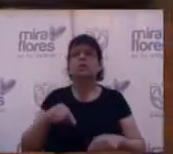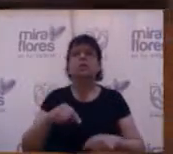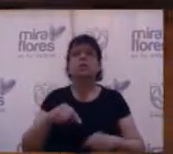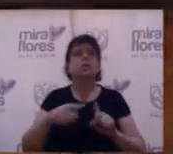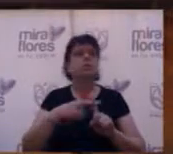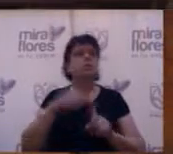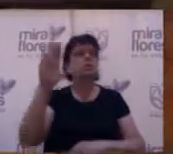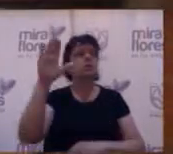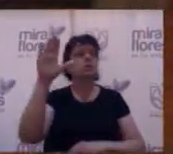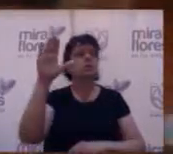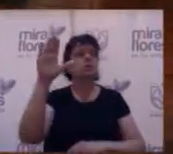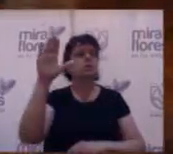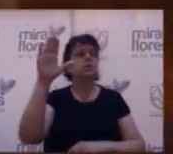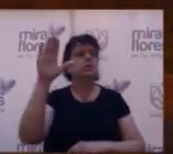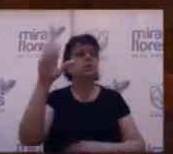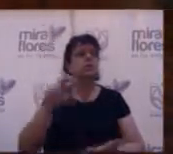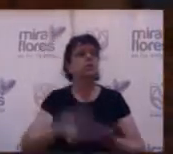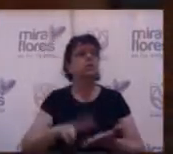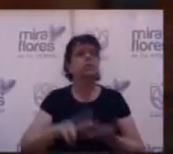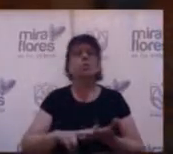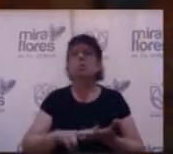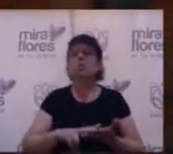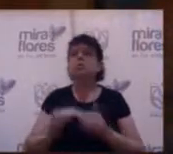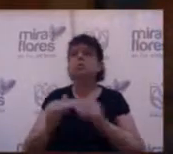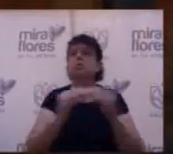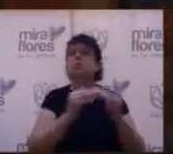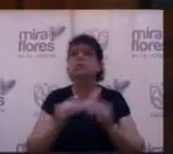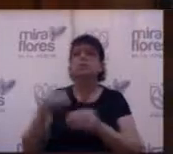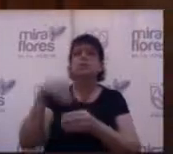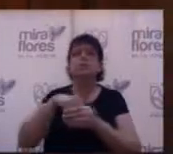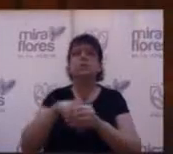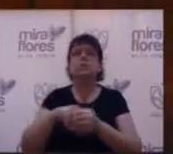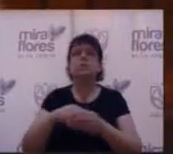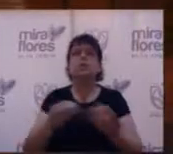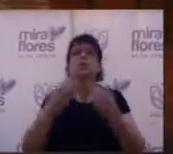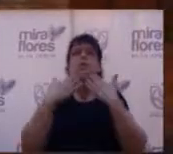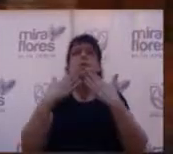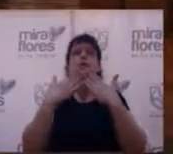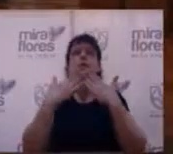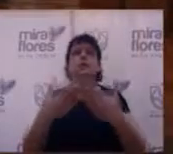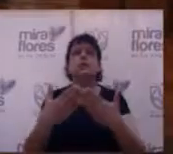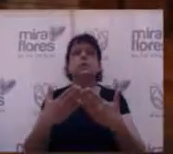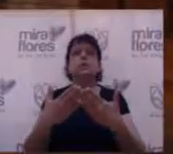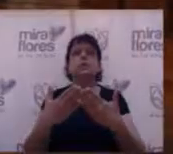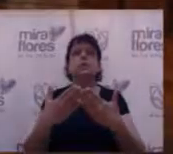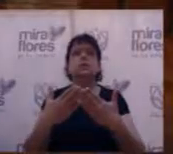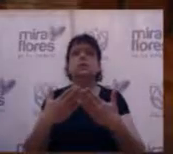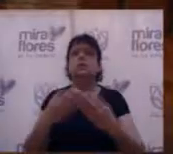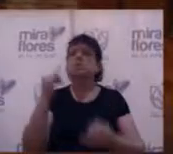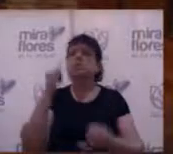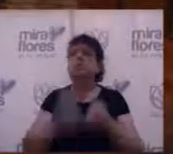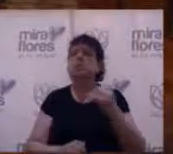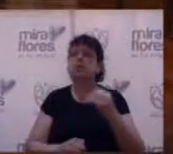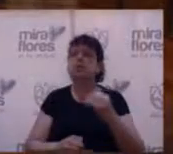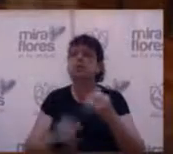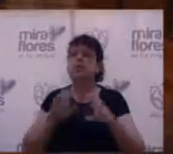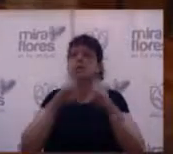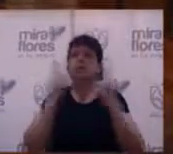conformidad. Se aprueba por unanimidad de votos también. Muchísimas gracias. Se levanta la sesión.